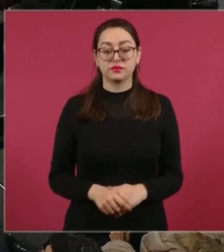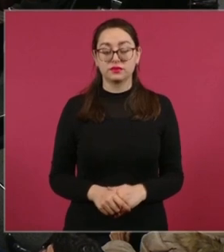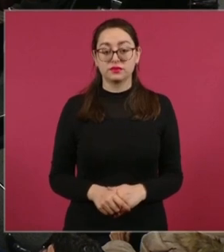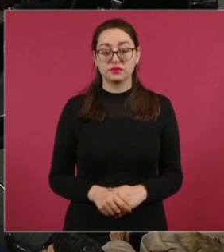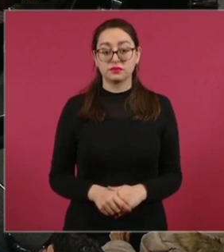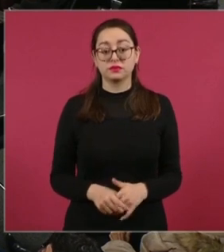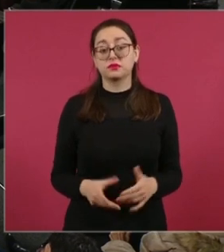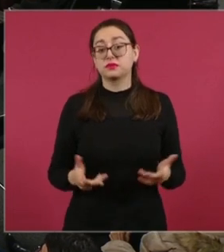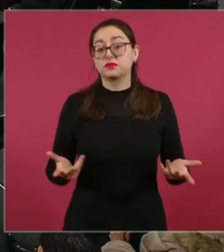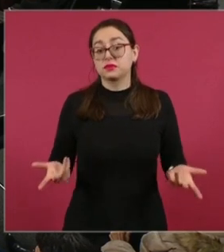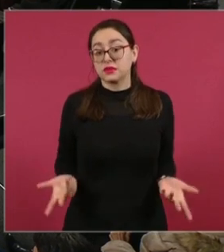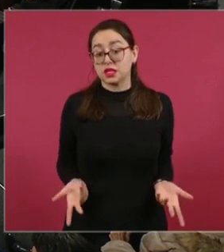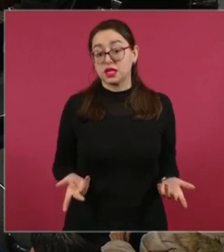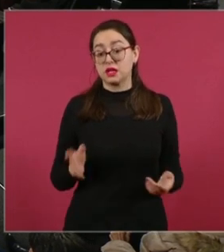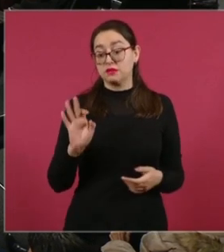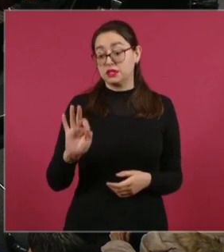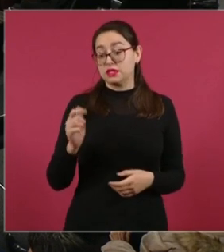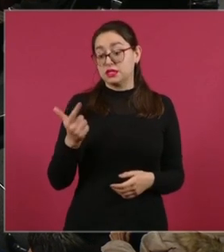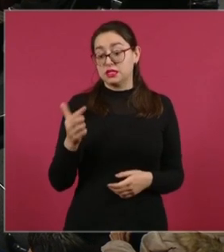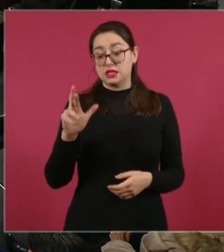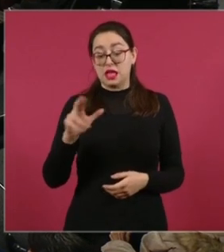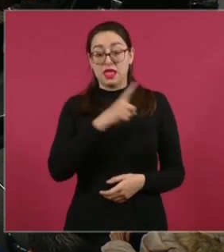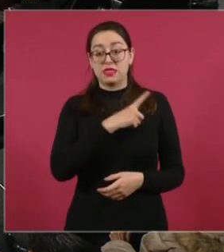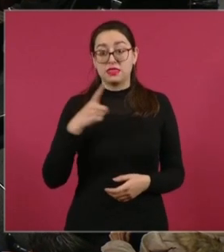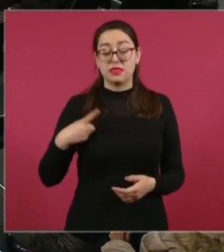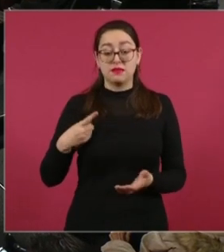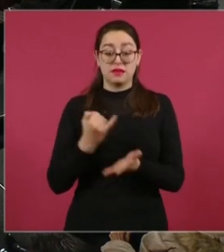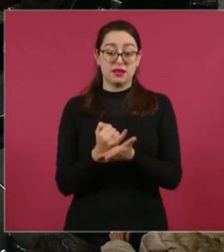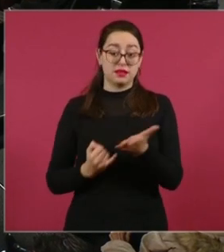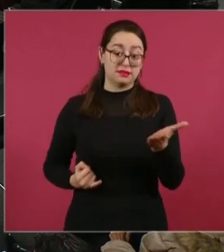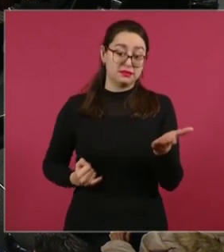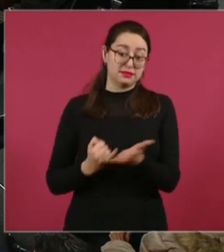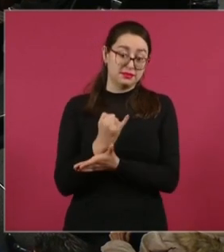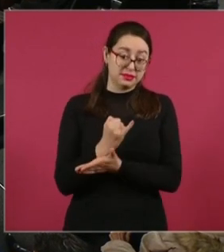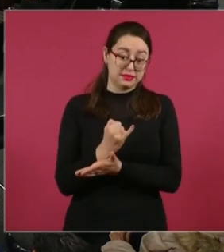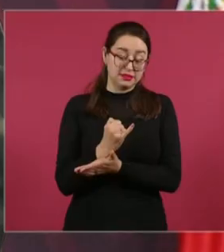Pues eso lo va a resolver la fiscalía, porque eso también es otra cosa.